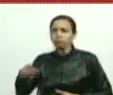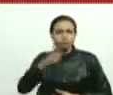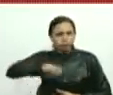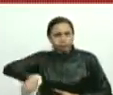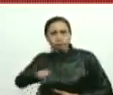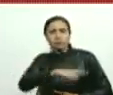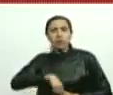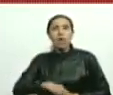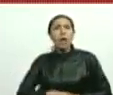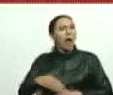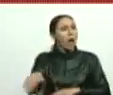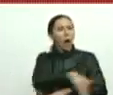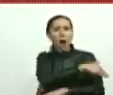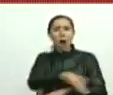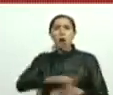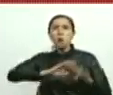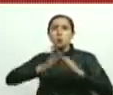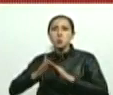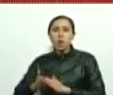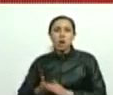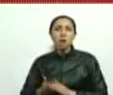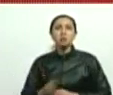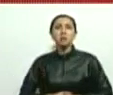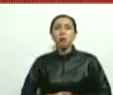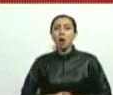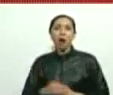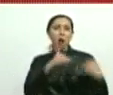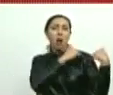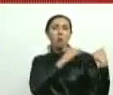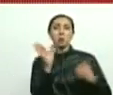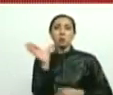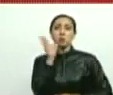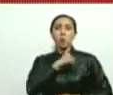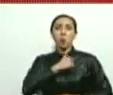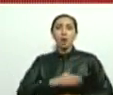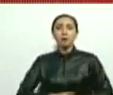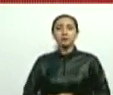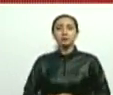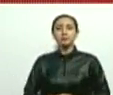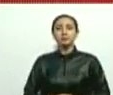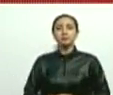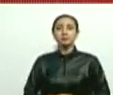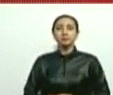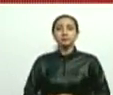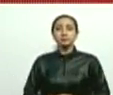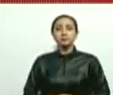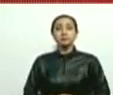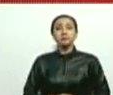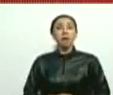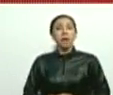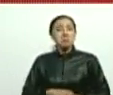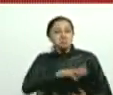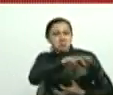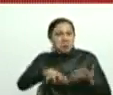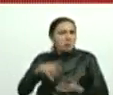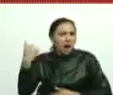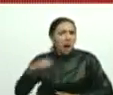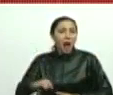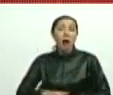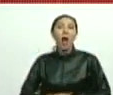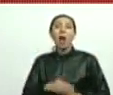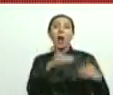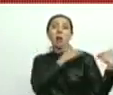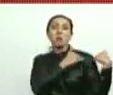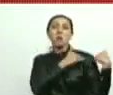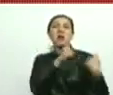las calles, las comunidades, no tienen ninguna responsabilidad. Si se presentó algún problema, la responsabilidad es